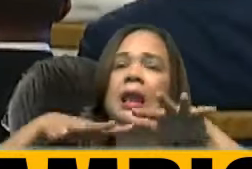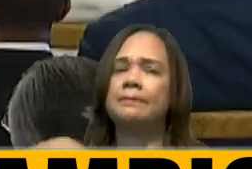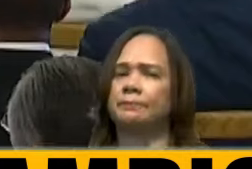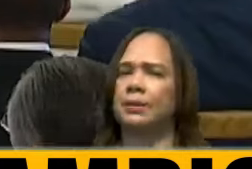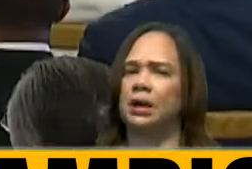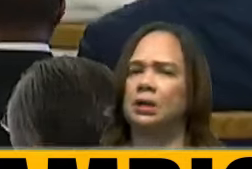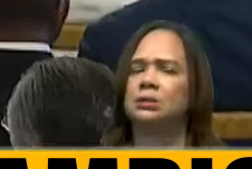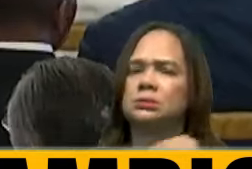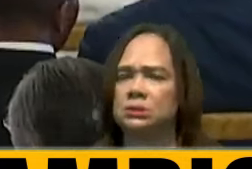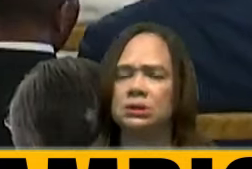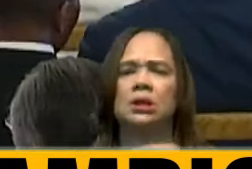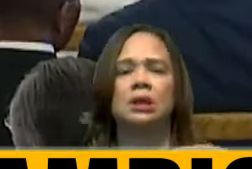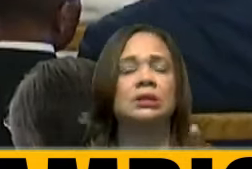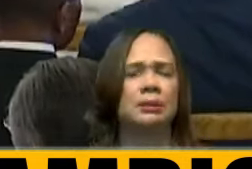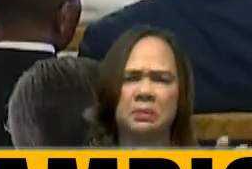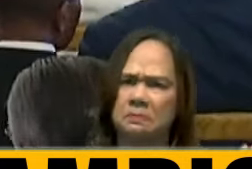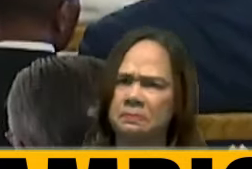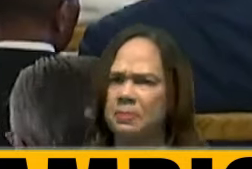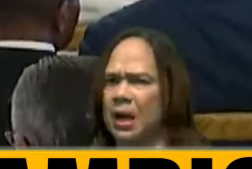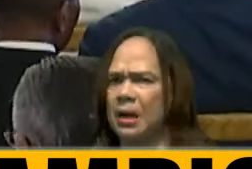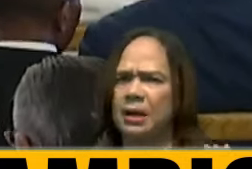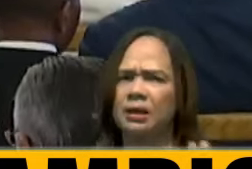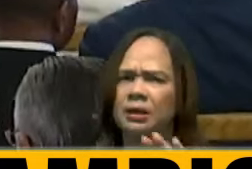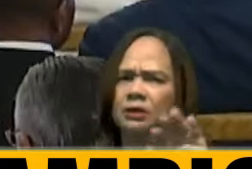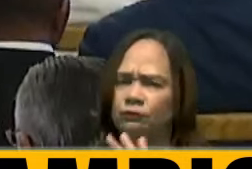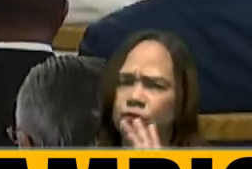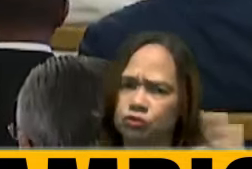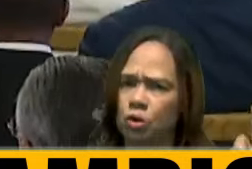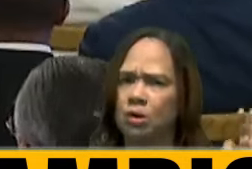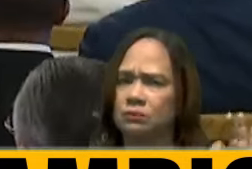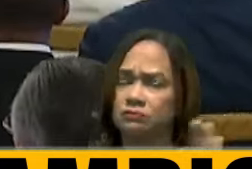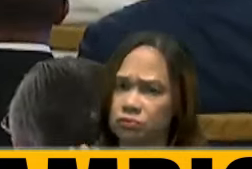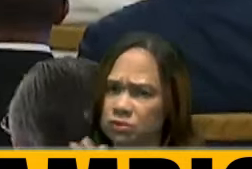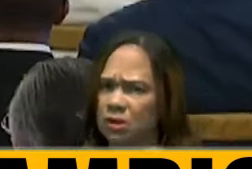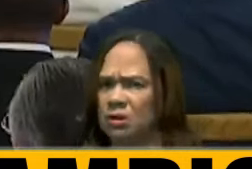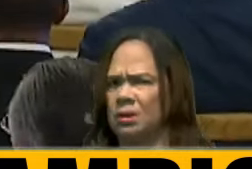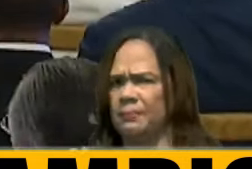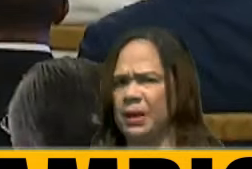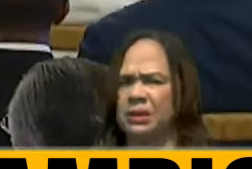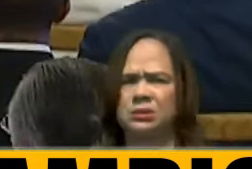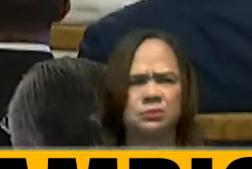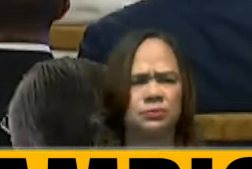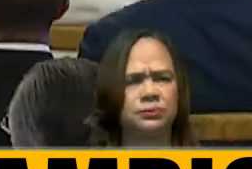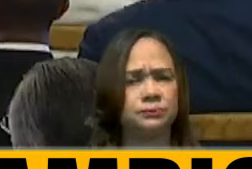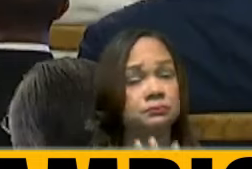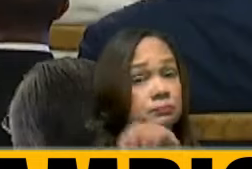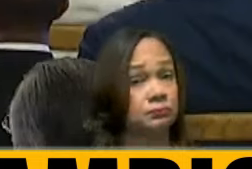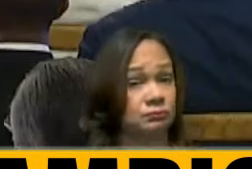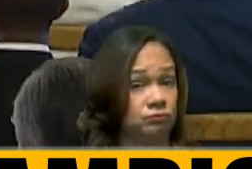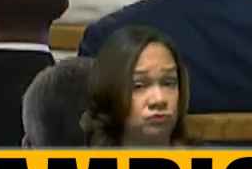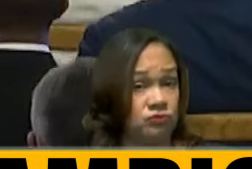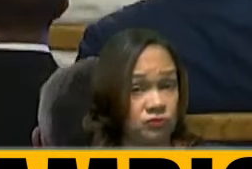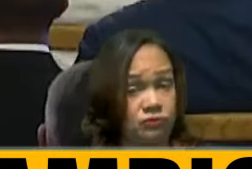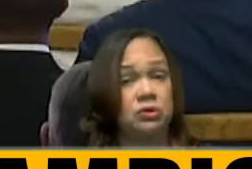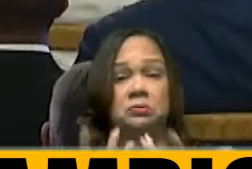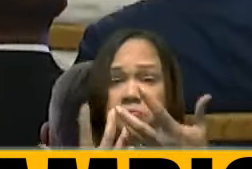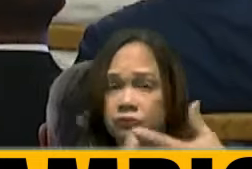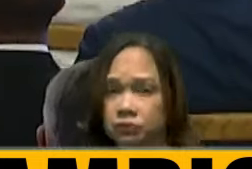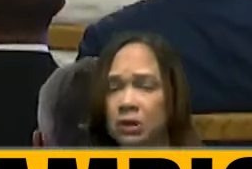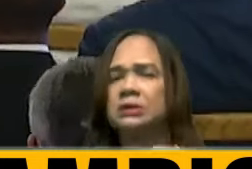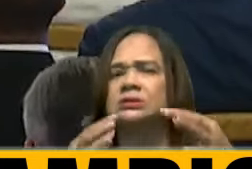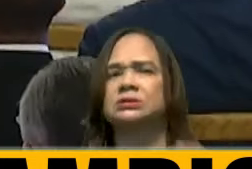en virtud también de la similitud de las funciones o la la como se complementan unos con otros se